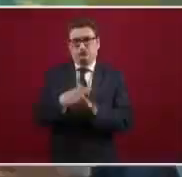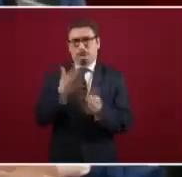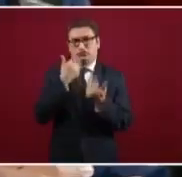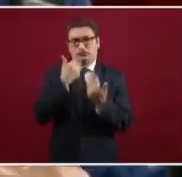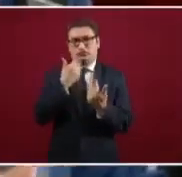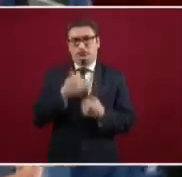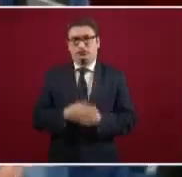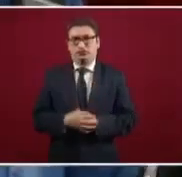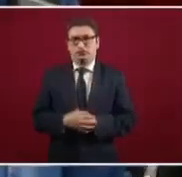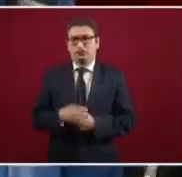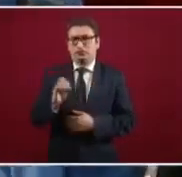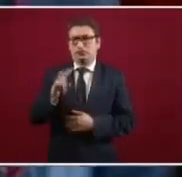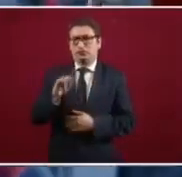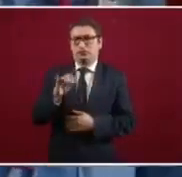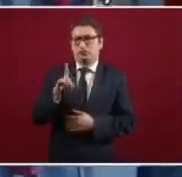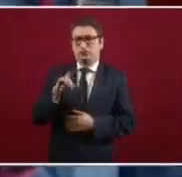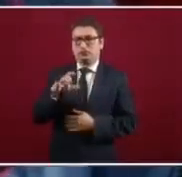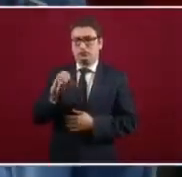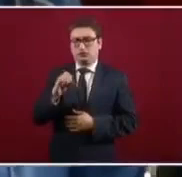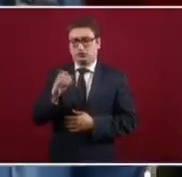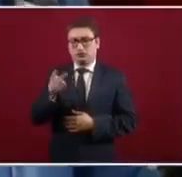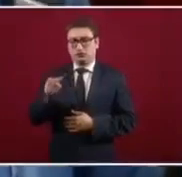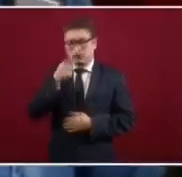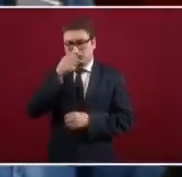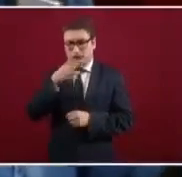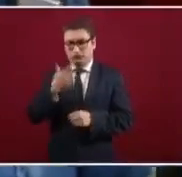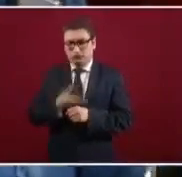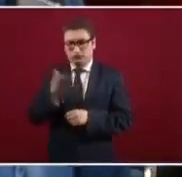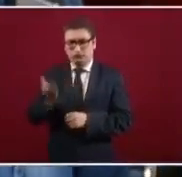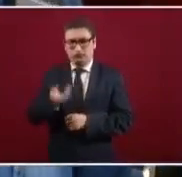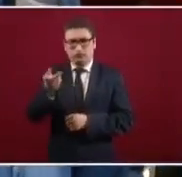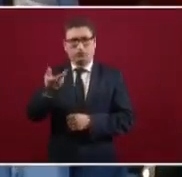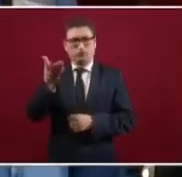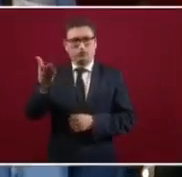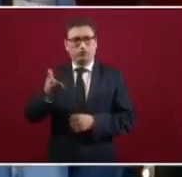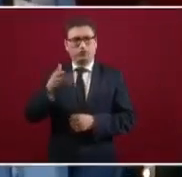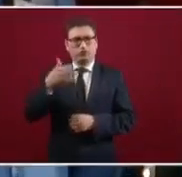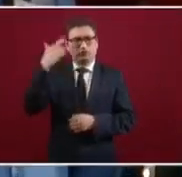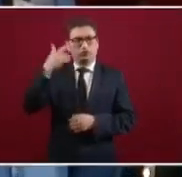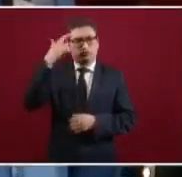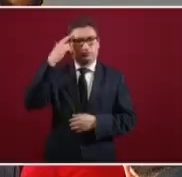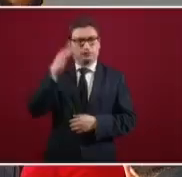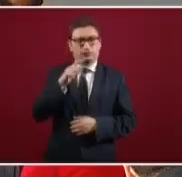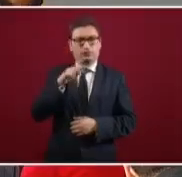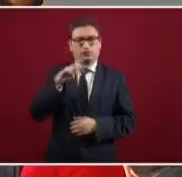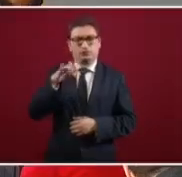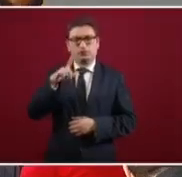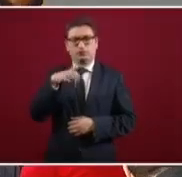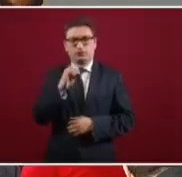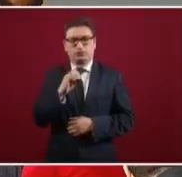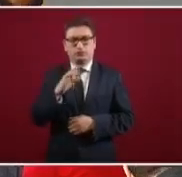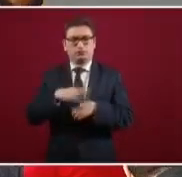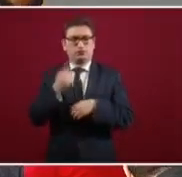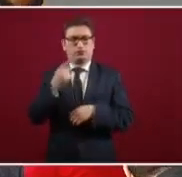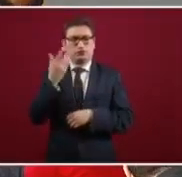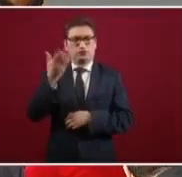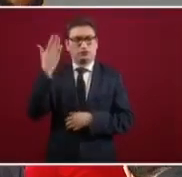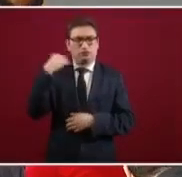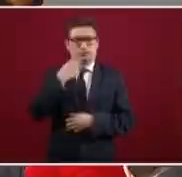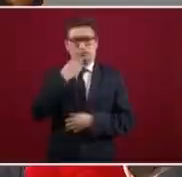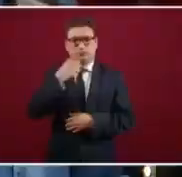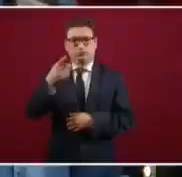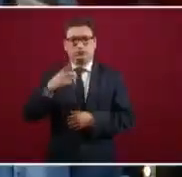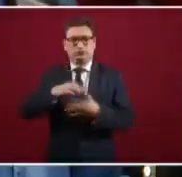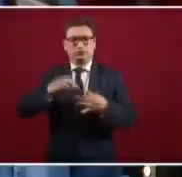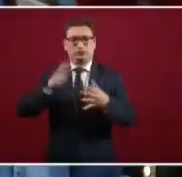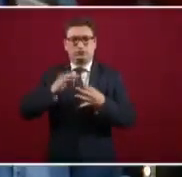información o vídeo es el secretario durazo o vídeo viene siendo el rey del fentanilo ahorita porque lo decían muy claro en la